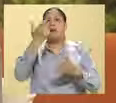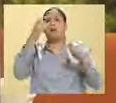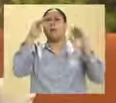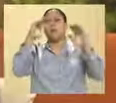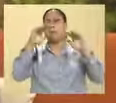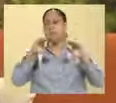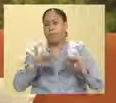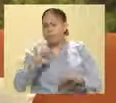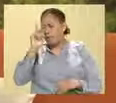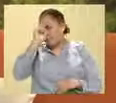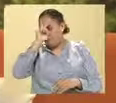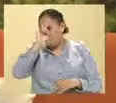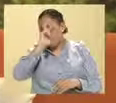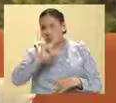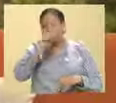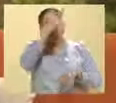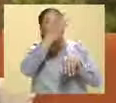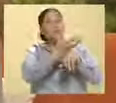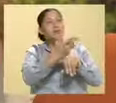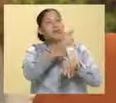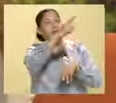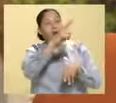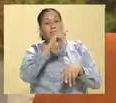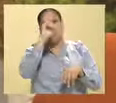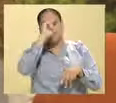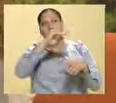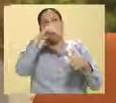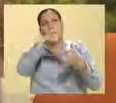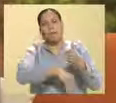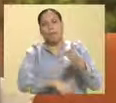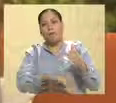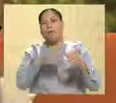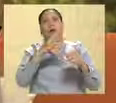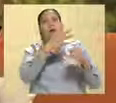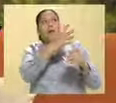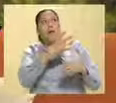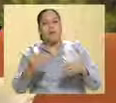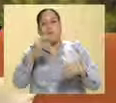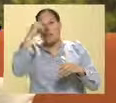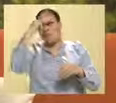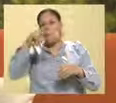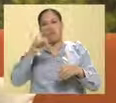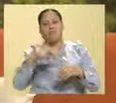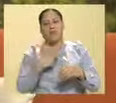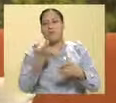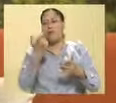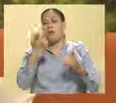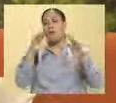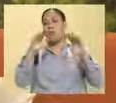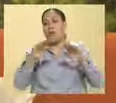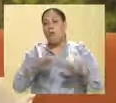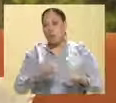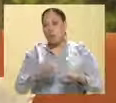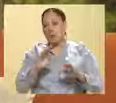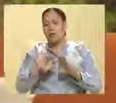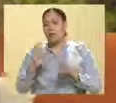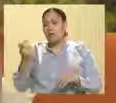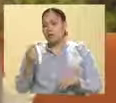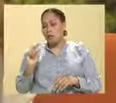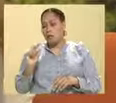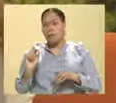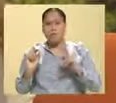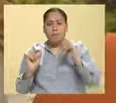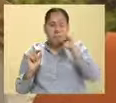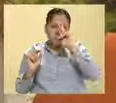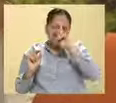económica, pues que hay en Estados Unidos y por consiguiente afecta en México, afecta a todos los demás, principalmente a México,